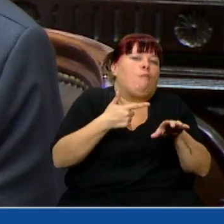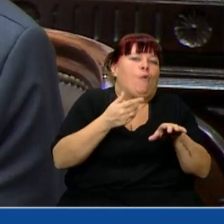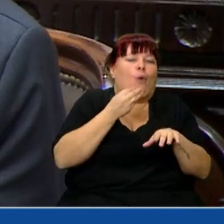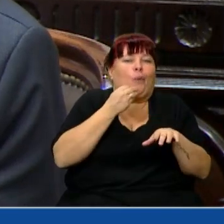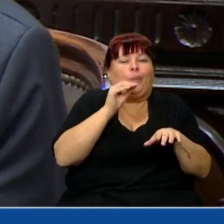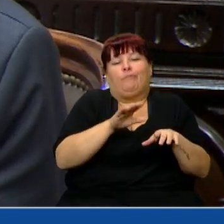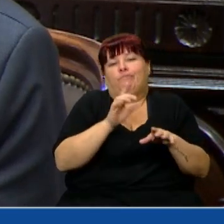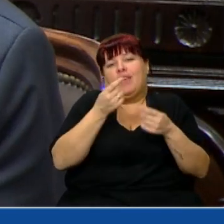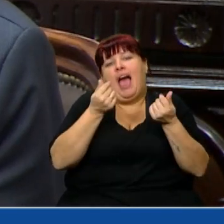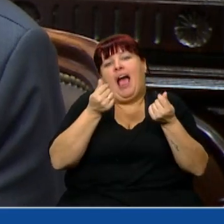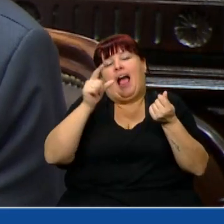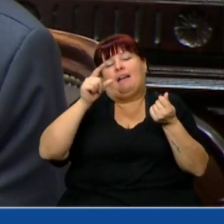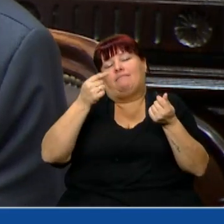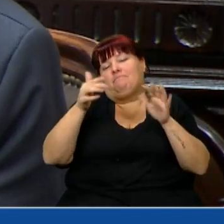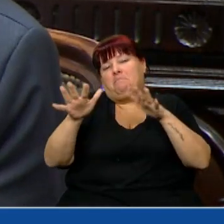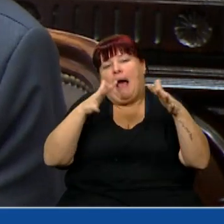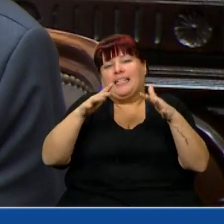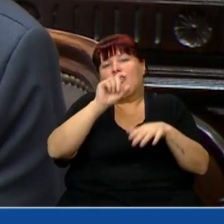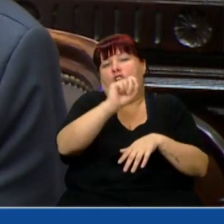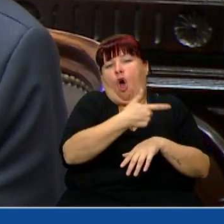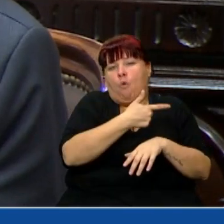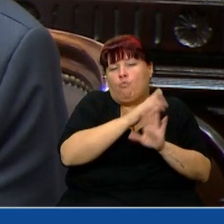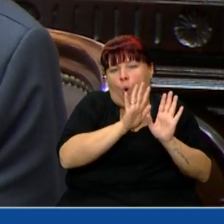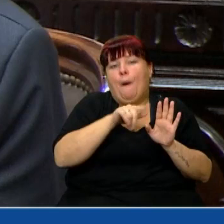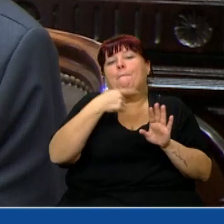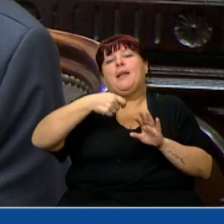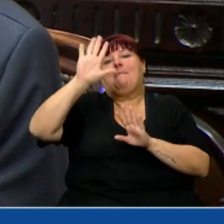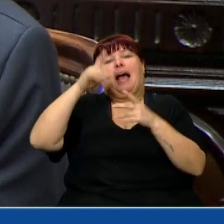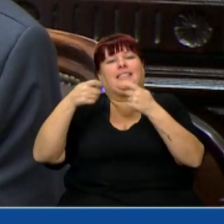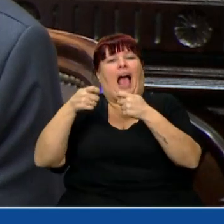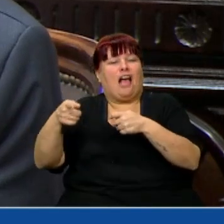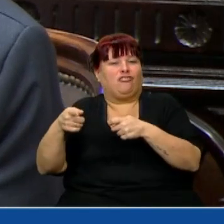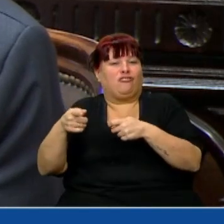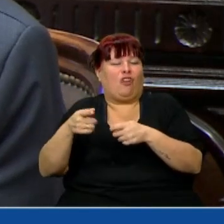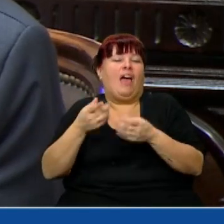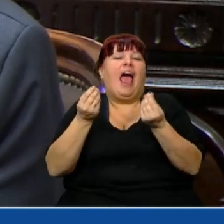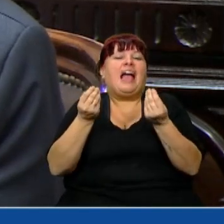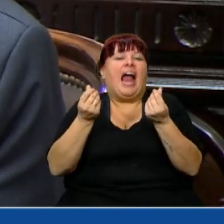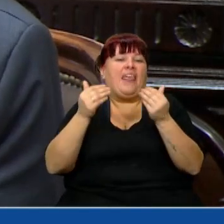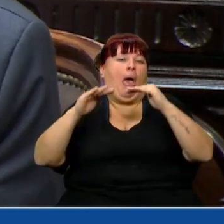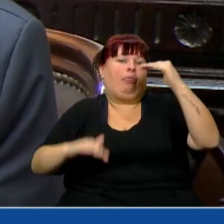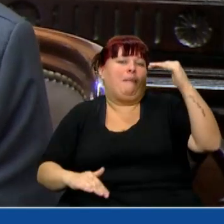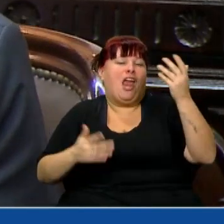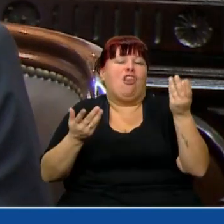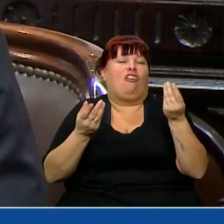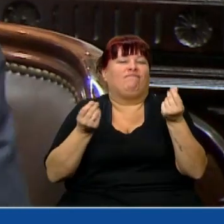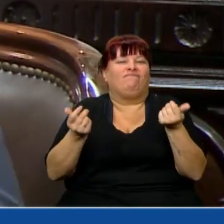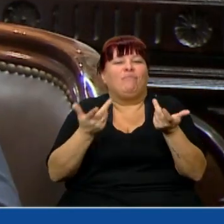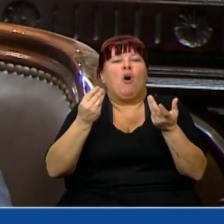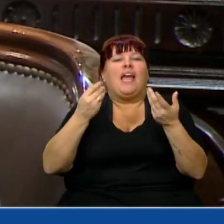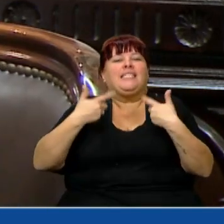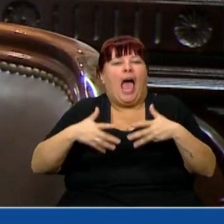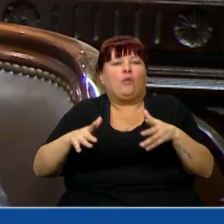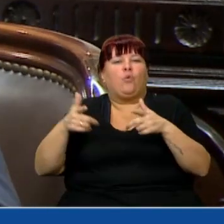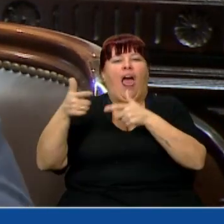convencionales, con un valor similar al convencional, pero con un mayor costo y muchas veces una calidad inferior, porque al ser